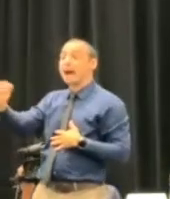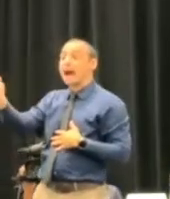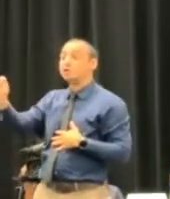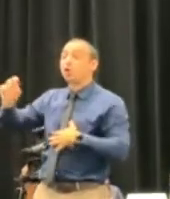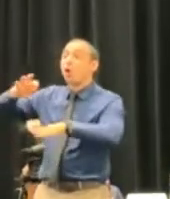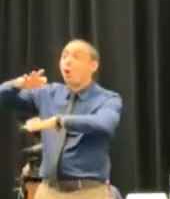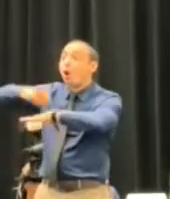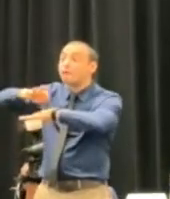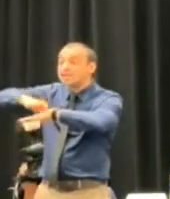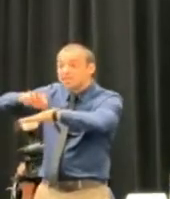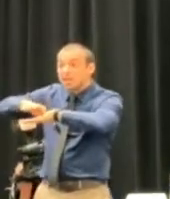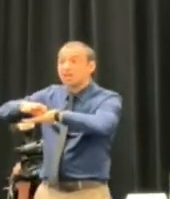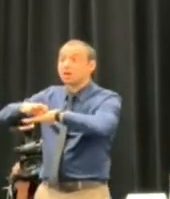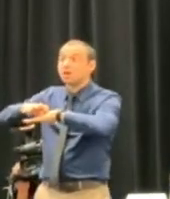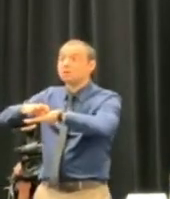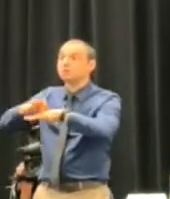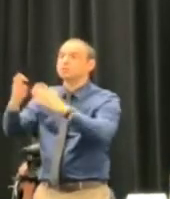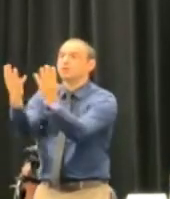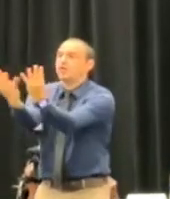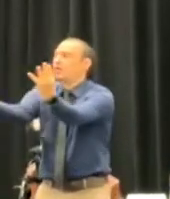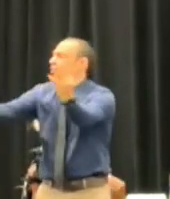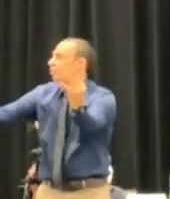administrativas cercados